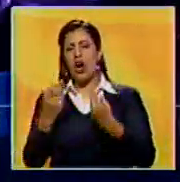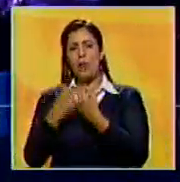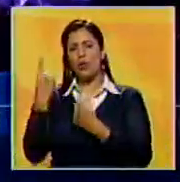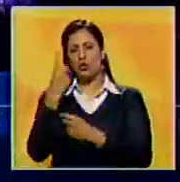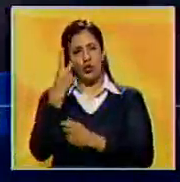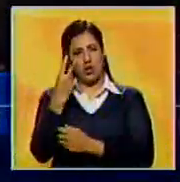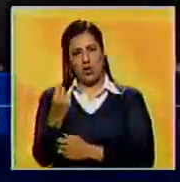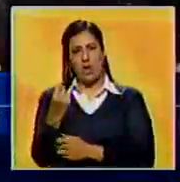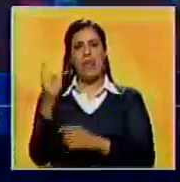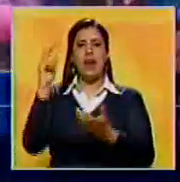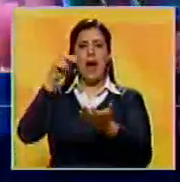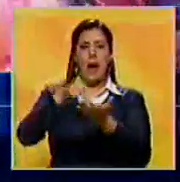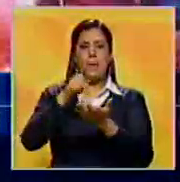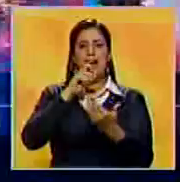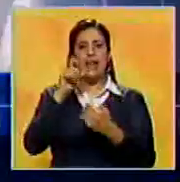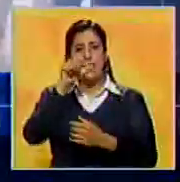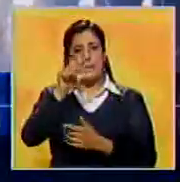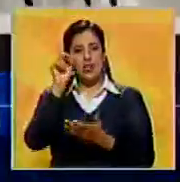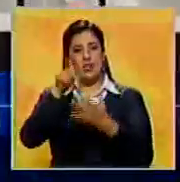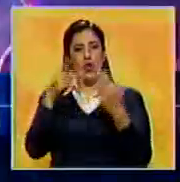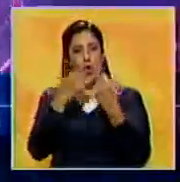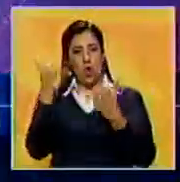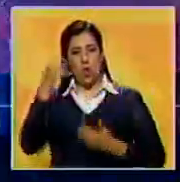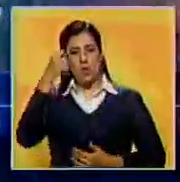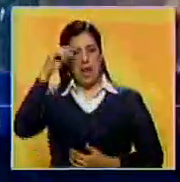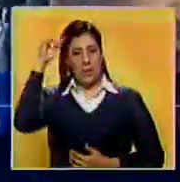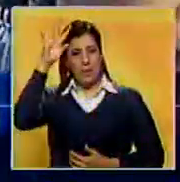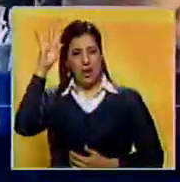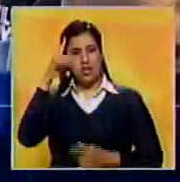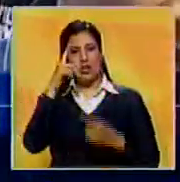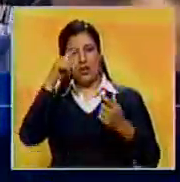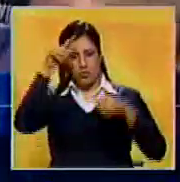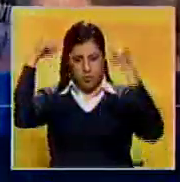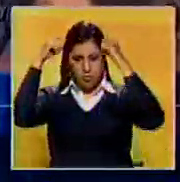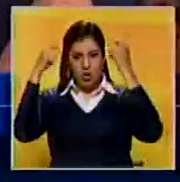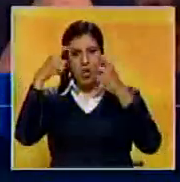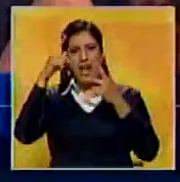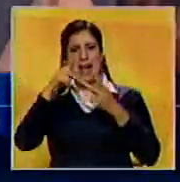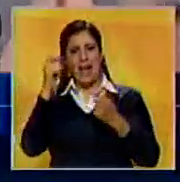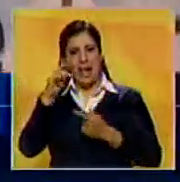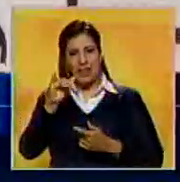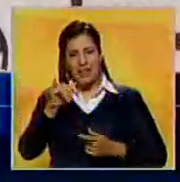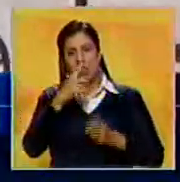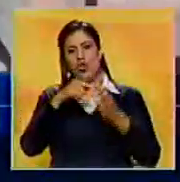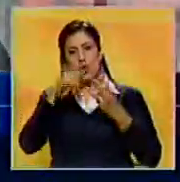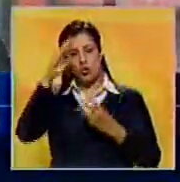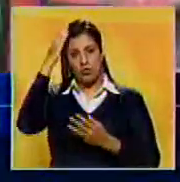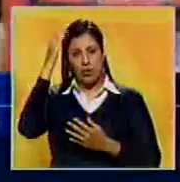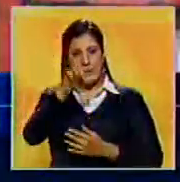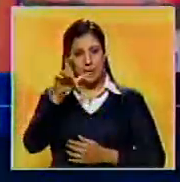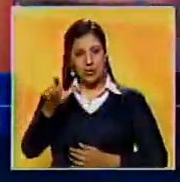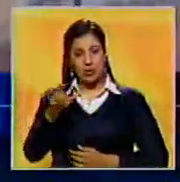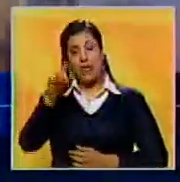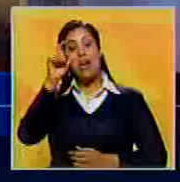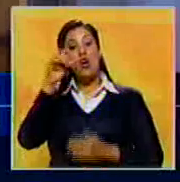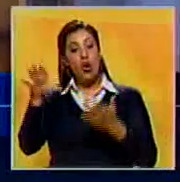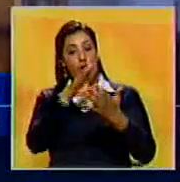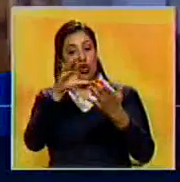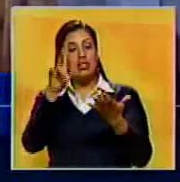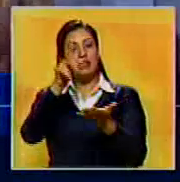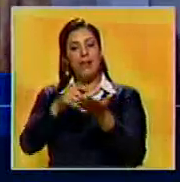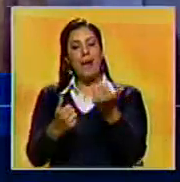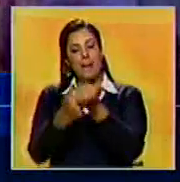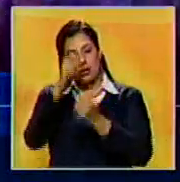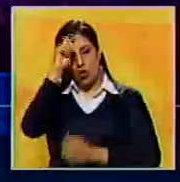en esta hermosa actividad. Ella se presentará junto a Justin Bieber, Coldplay, Katy Perry, Miley Cyrus y Pharrell Williams. El concierto servirá